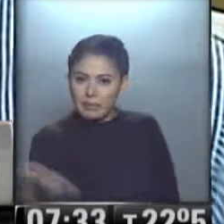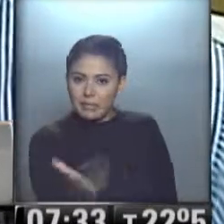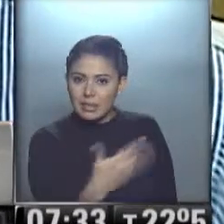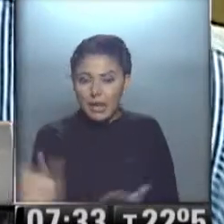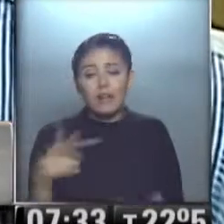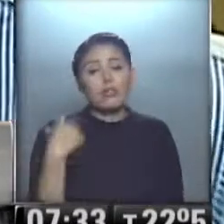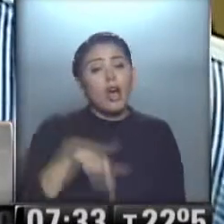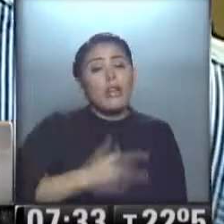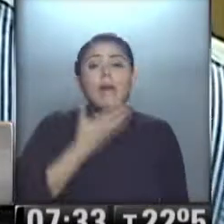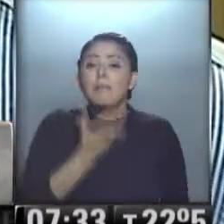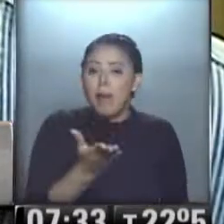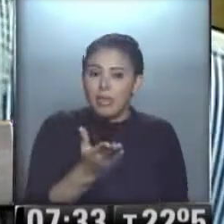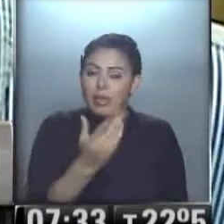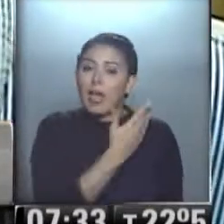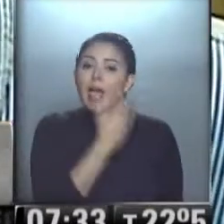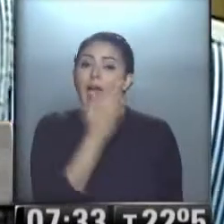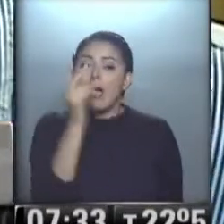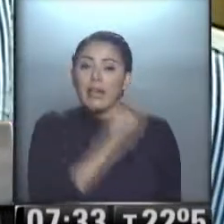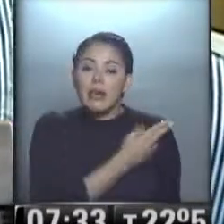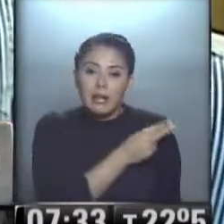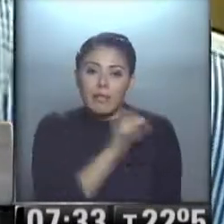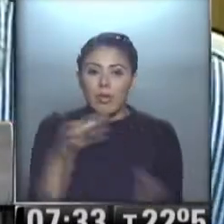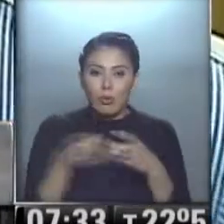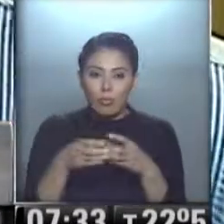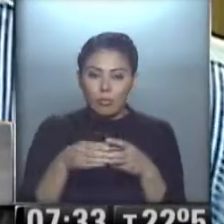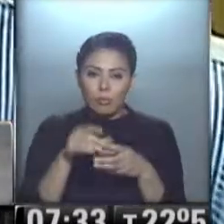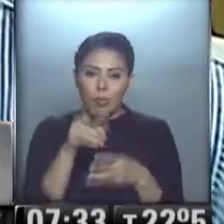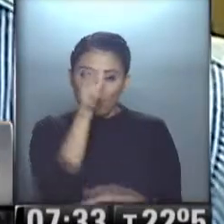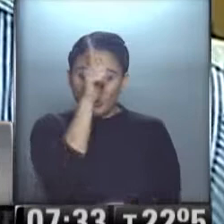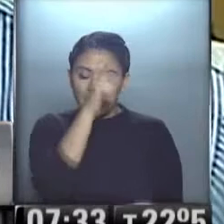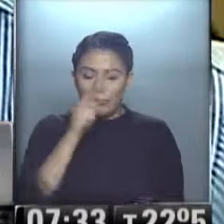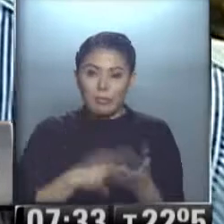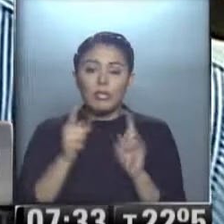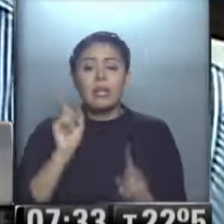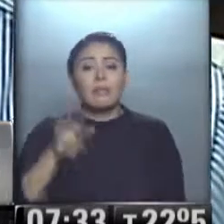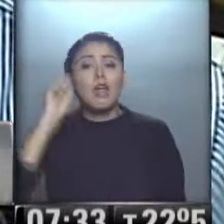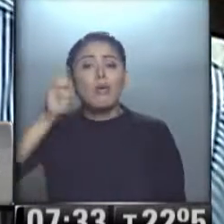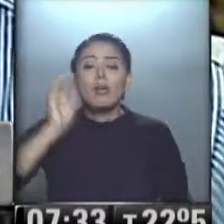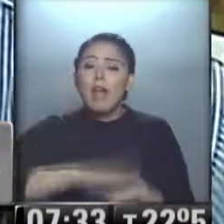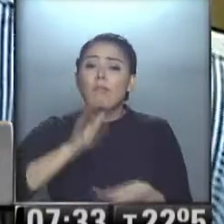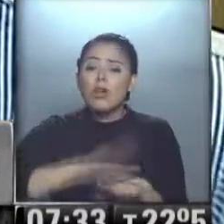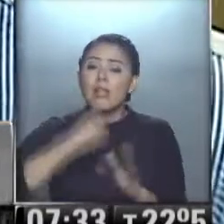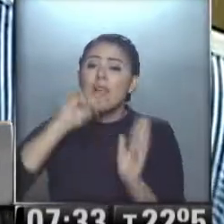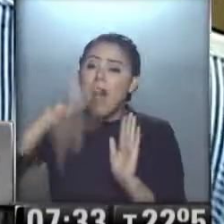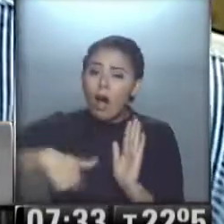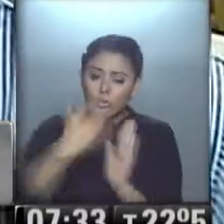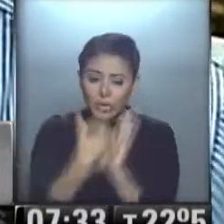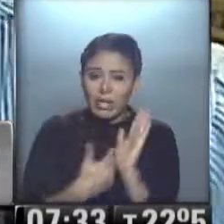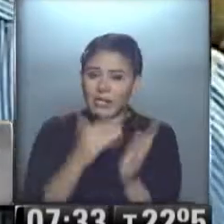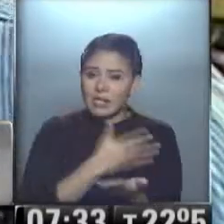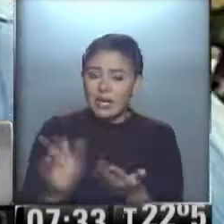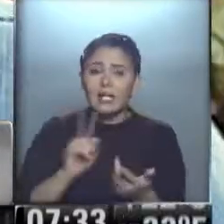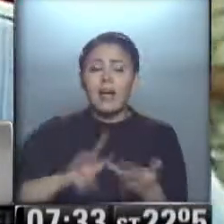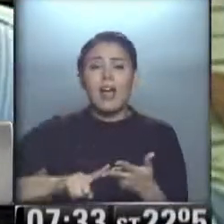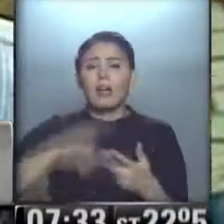estamos pidiendo al jefe de la metropolitana, tanto como al gobierno de la ciudad, al juez Martín Cristelo, que está a cargo del desalojo, el oficial de justicia Eduardo